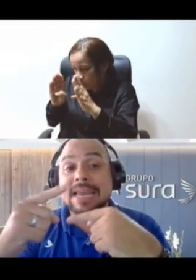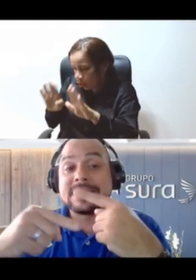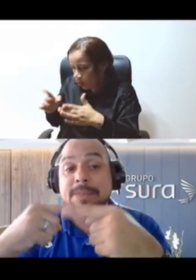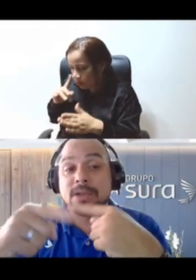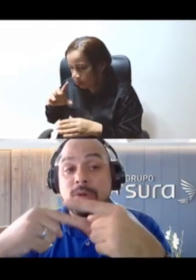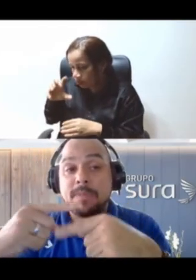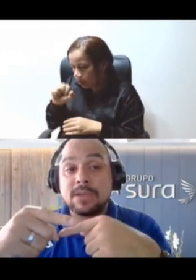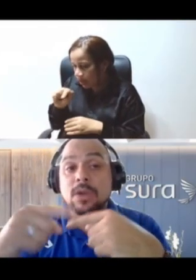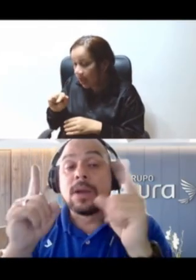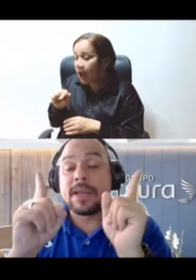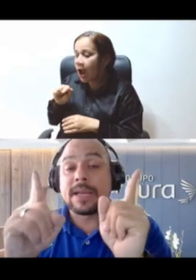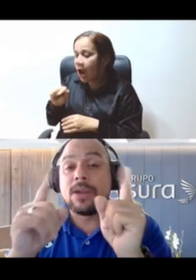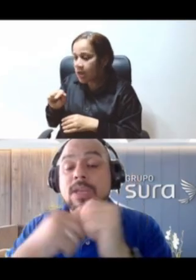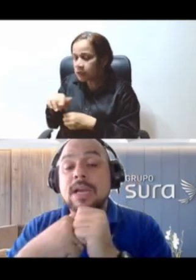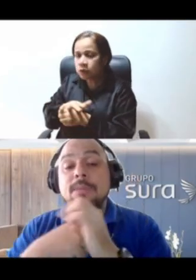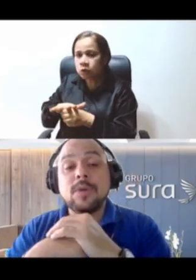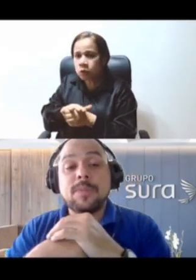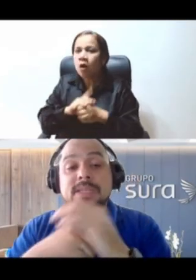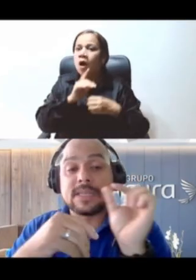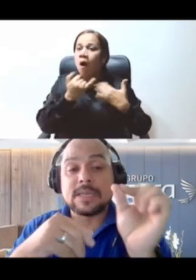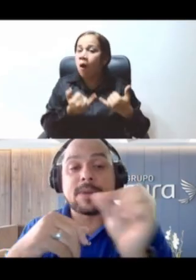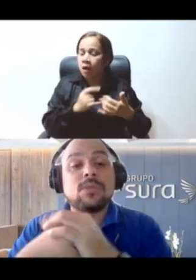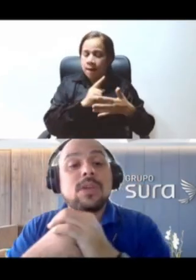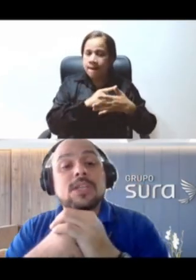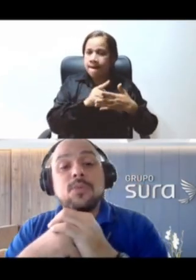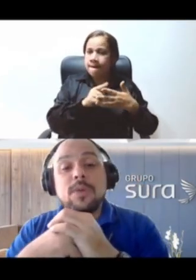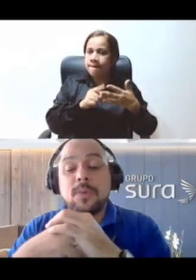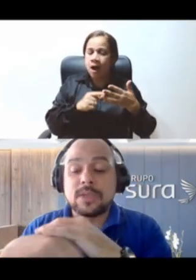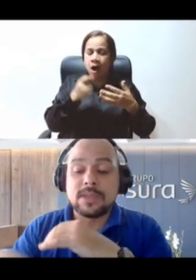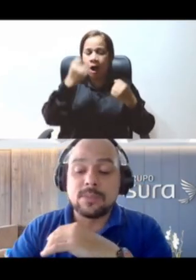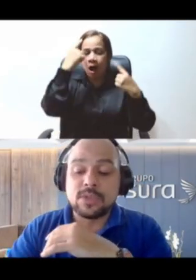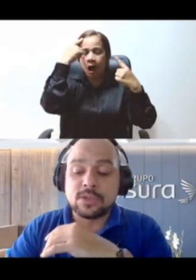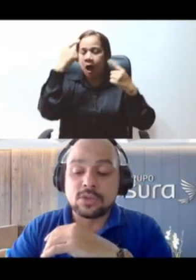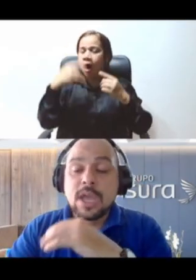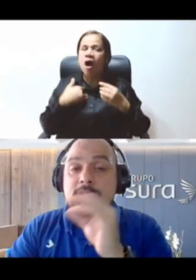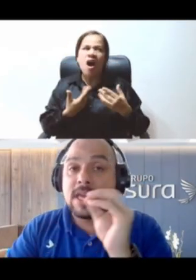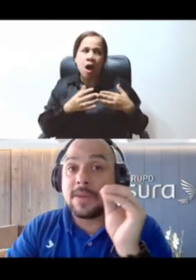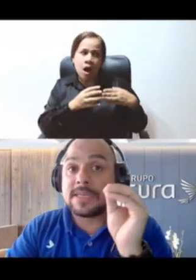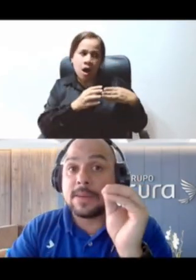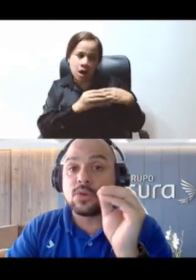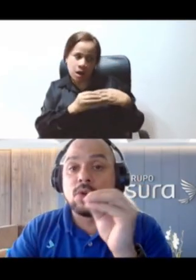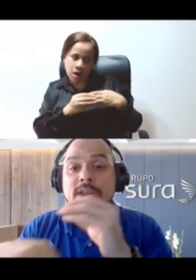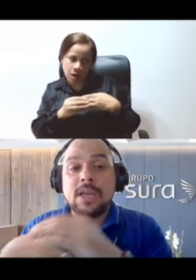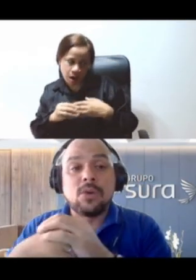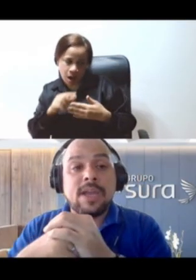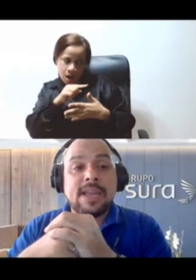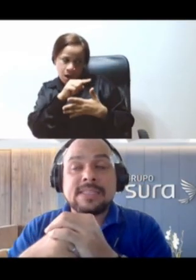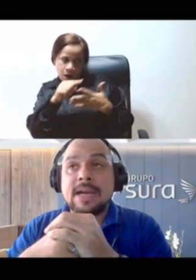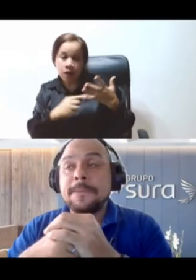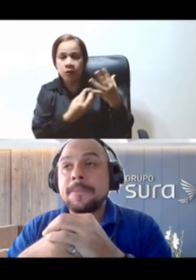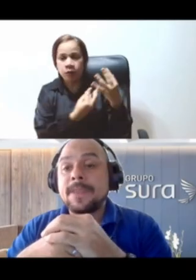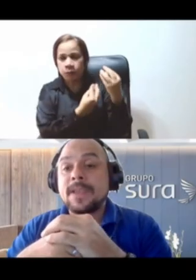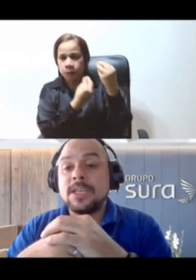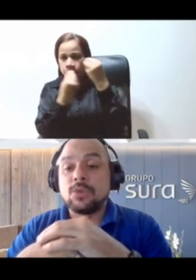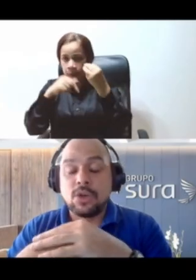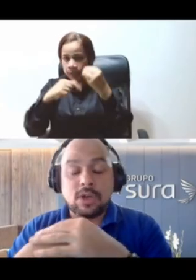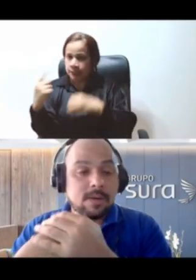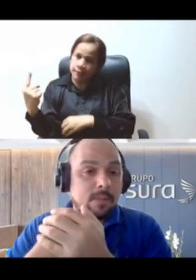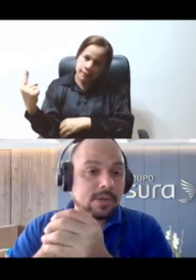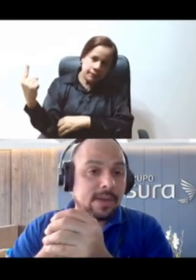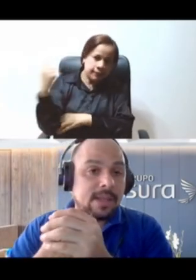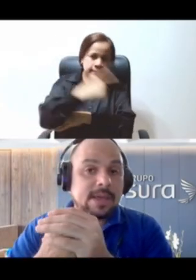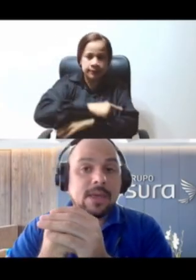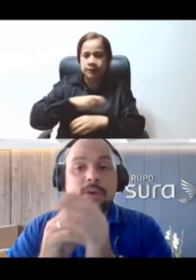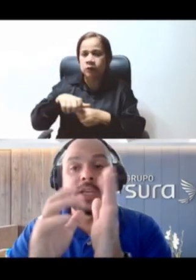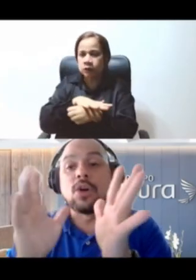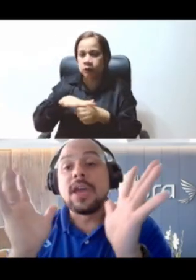de cómo va a ser ese paso a paso. Para que lo tengamos muy presente, esa preguntita es muy importante, muchachos, y vayamos ondeando en esta